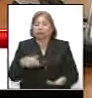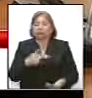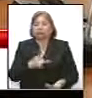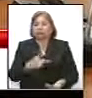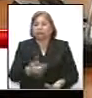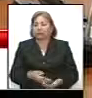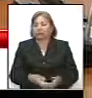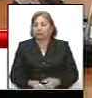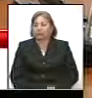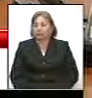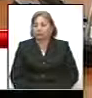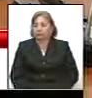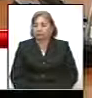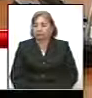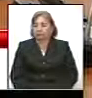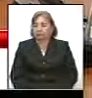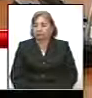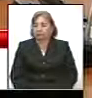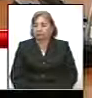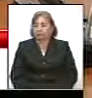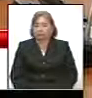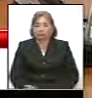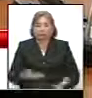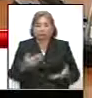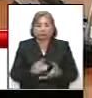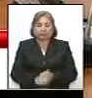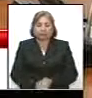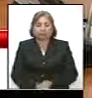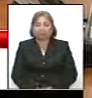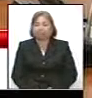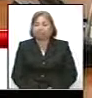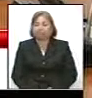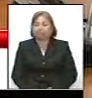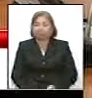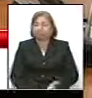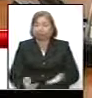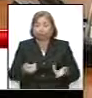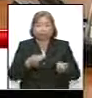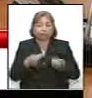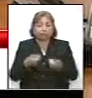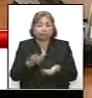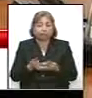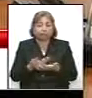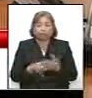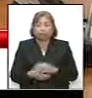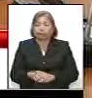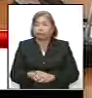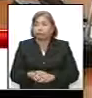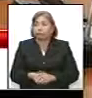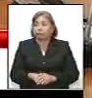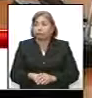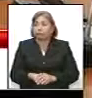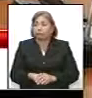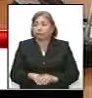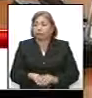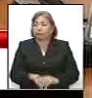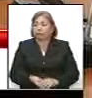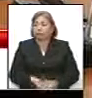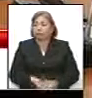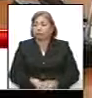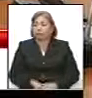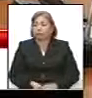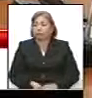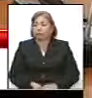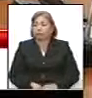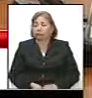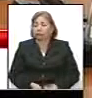Acá hay una indignación, señor representante de PCM. Hay una deuda. Solo para todo caso, como bien dice el